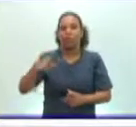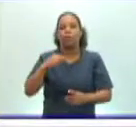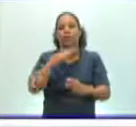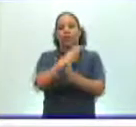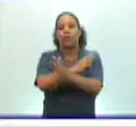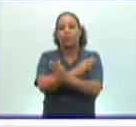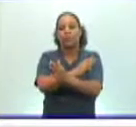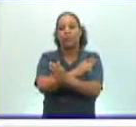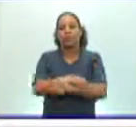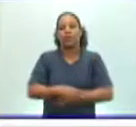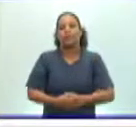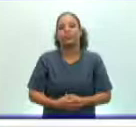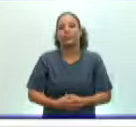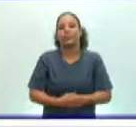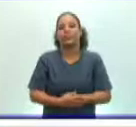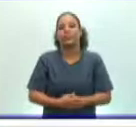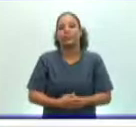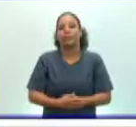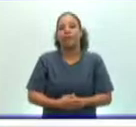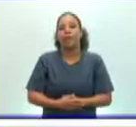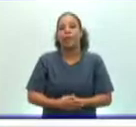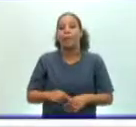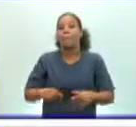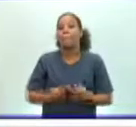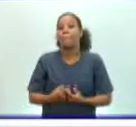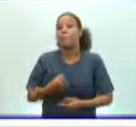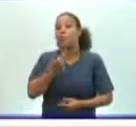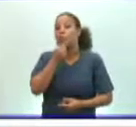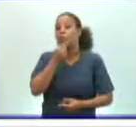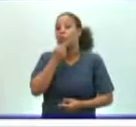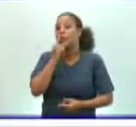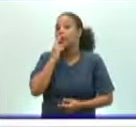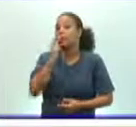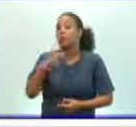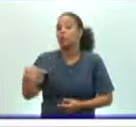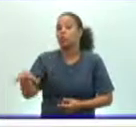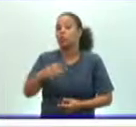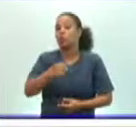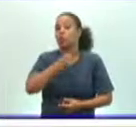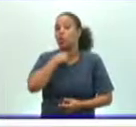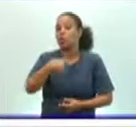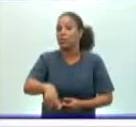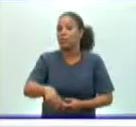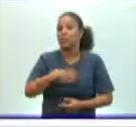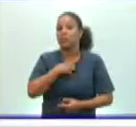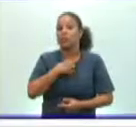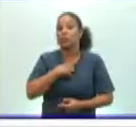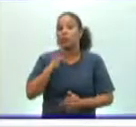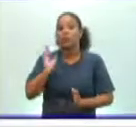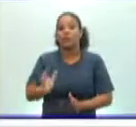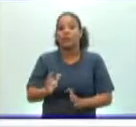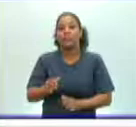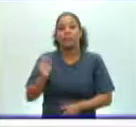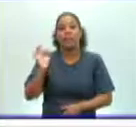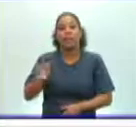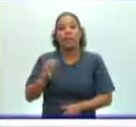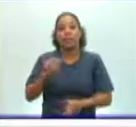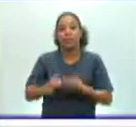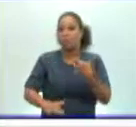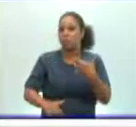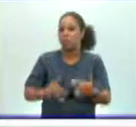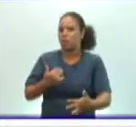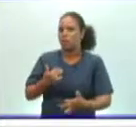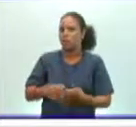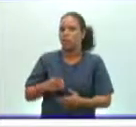las transversales. Para yo responder todos los incisos, tengo que seguir el mismo procedimiento. Ir